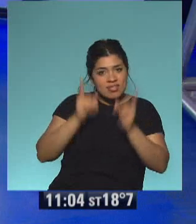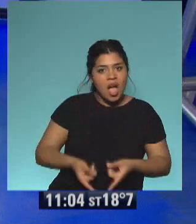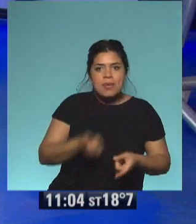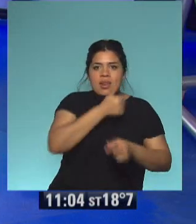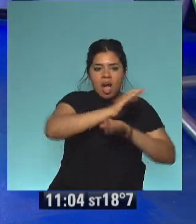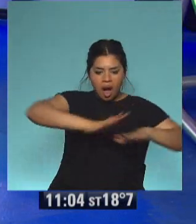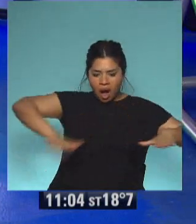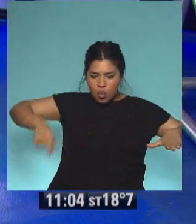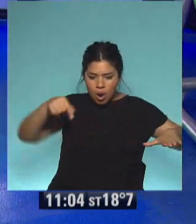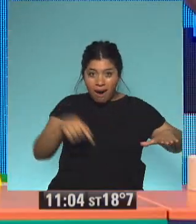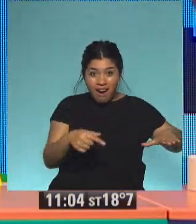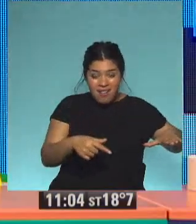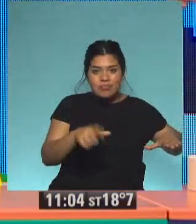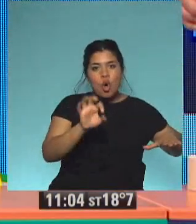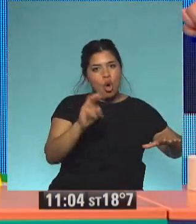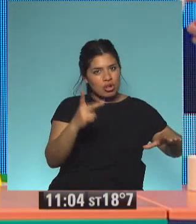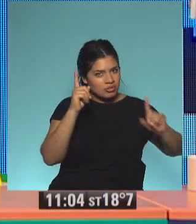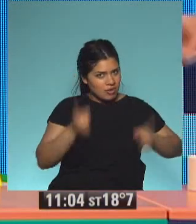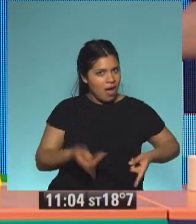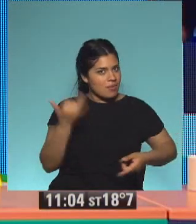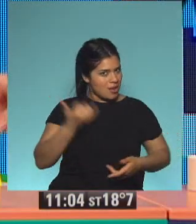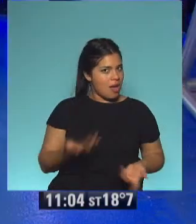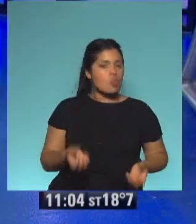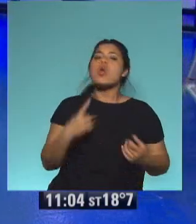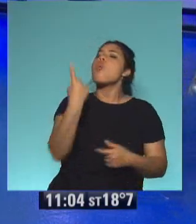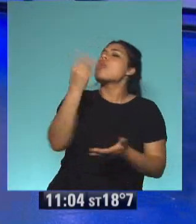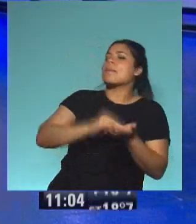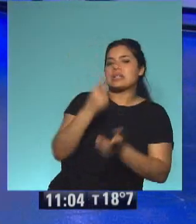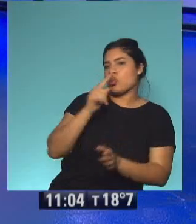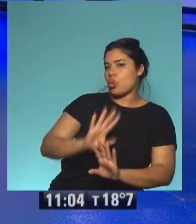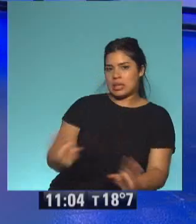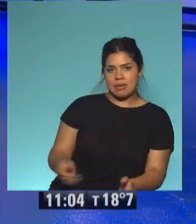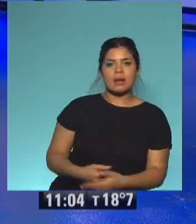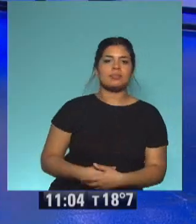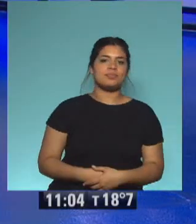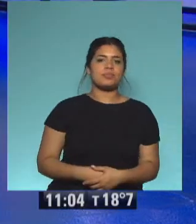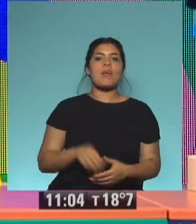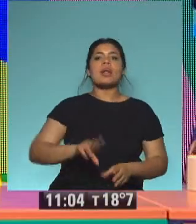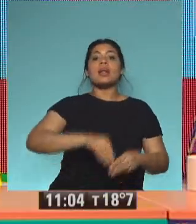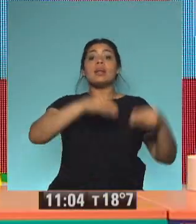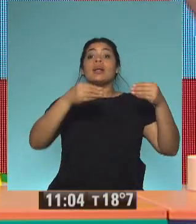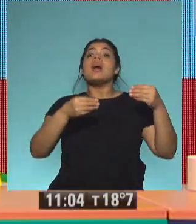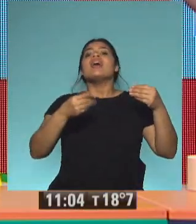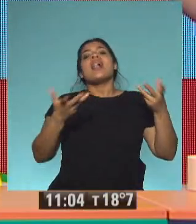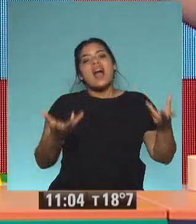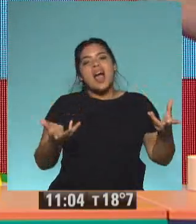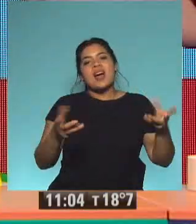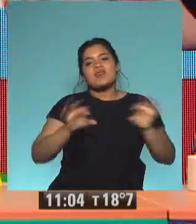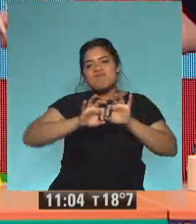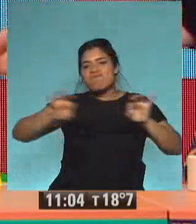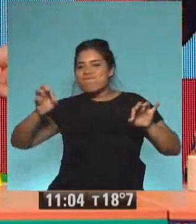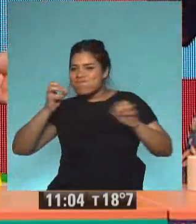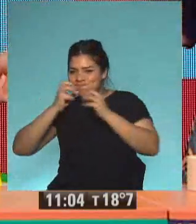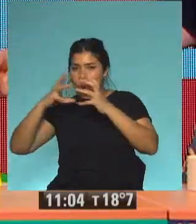repasamos una palabra más. Una ver, palabra más. Que ya nos tenemos que ir. Bueno, ahí está. Saco, saco, saco. ¡Globillete!